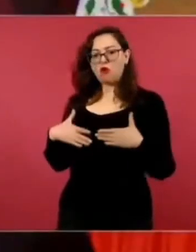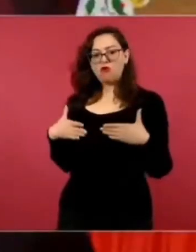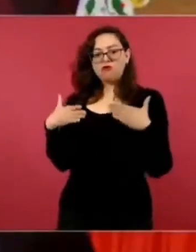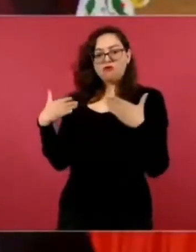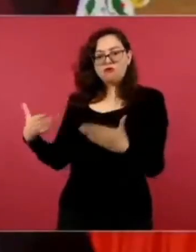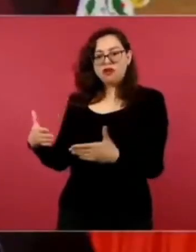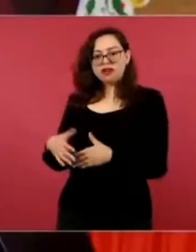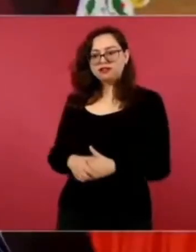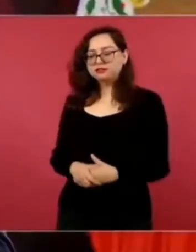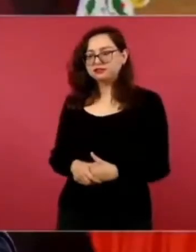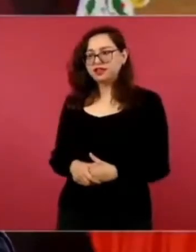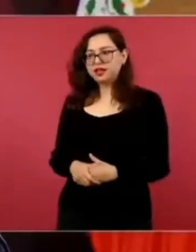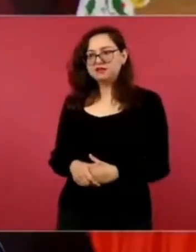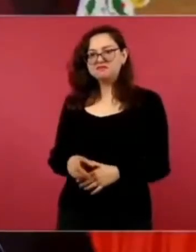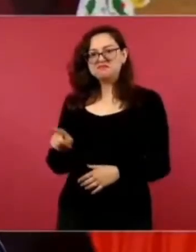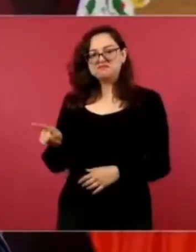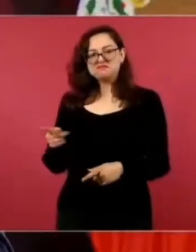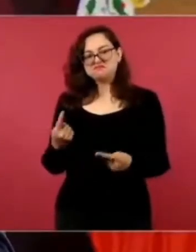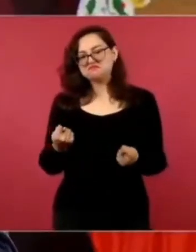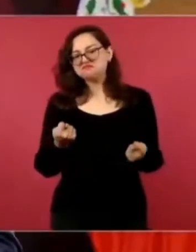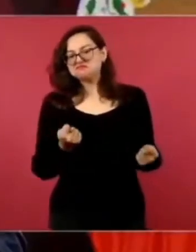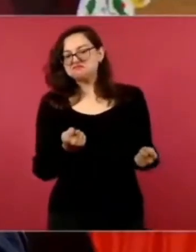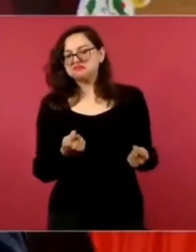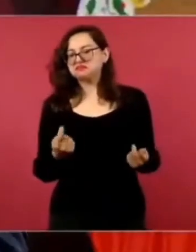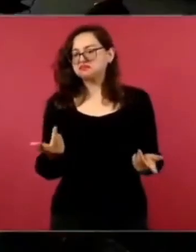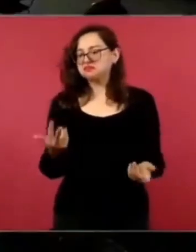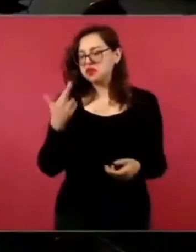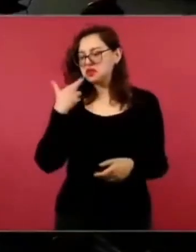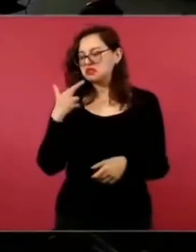El otro anda viendo